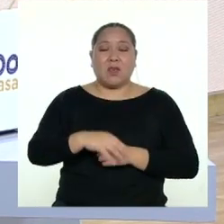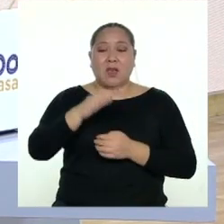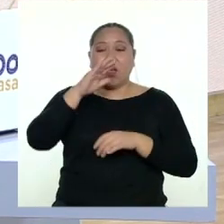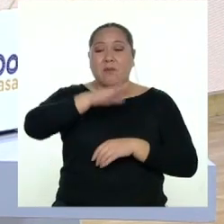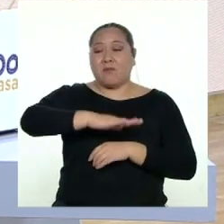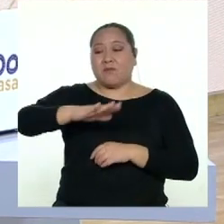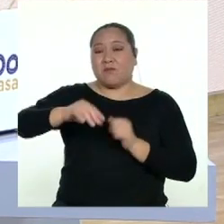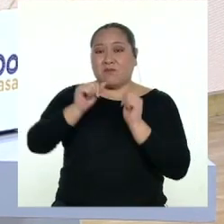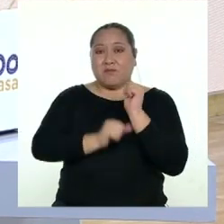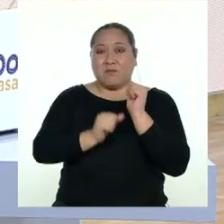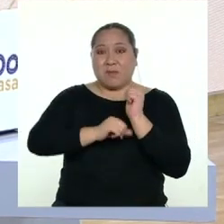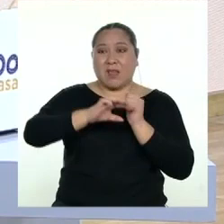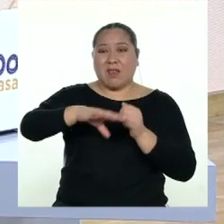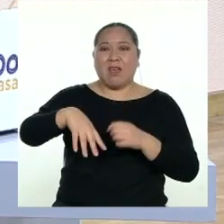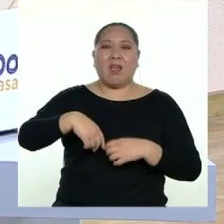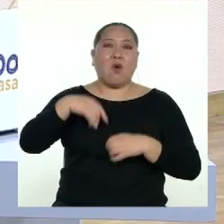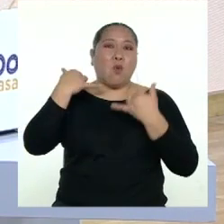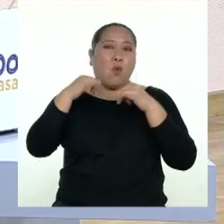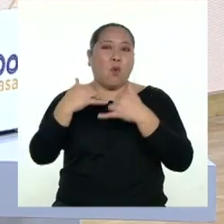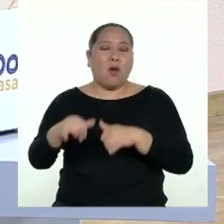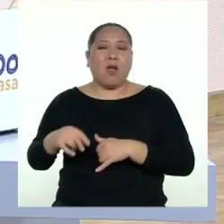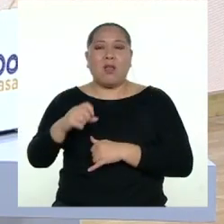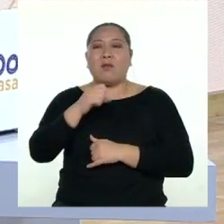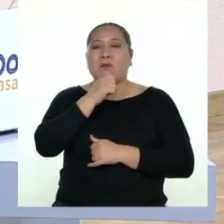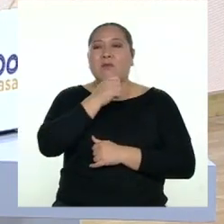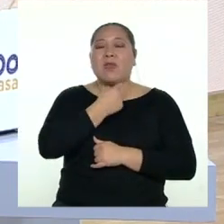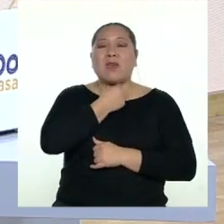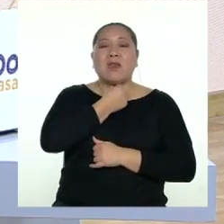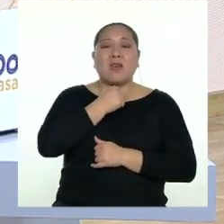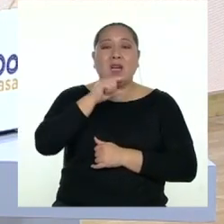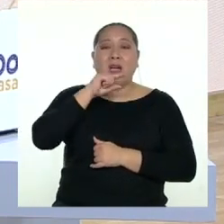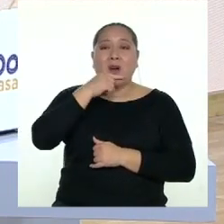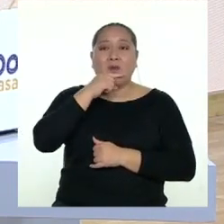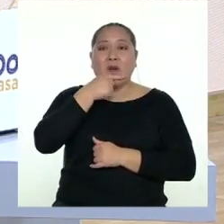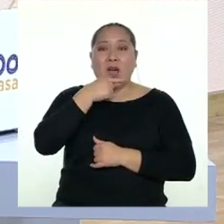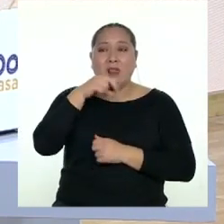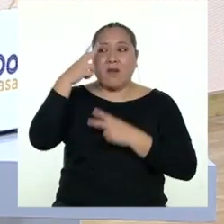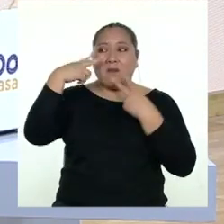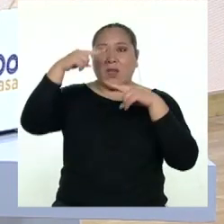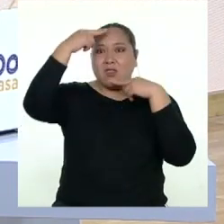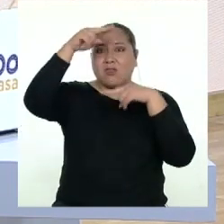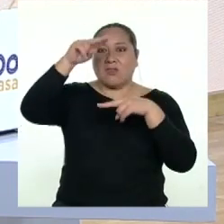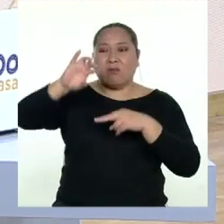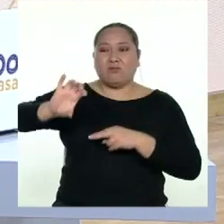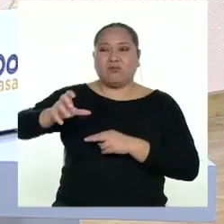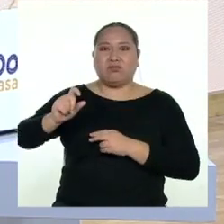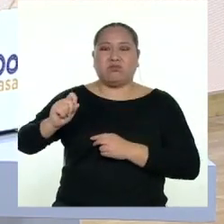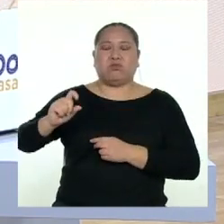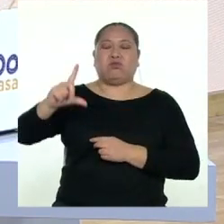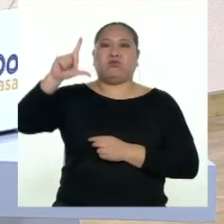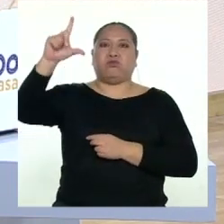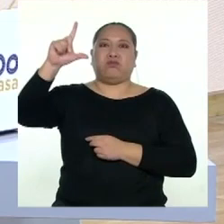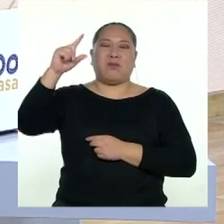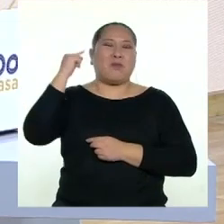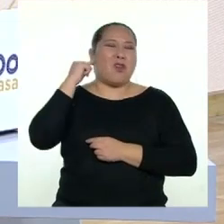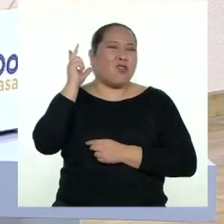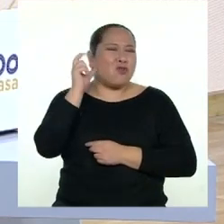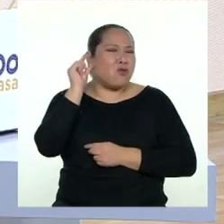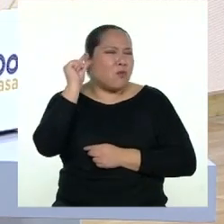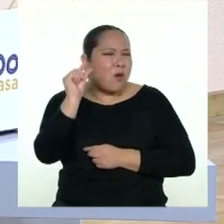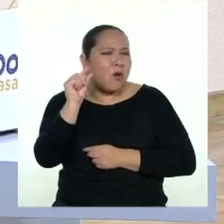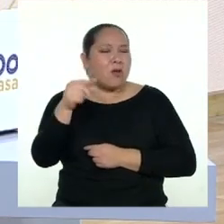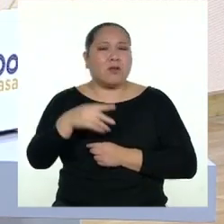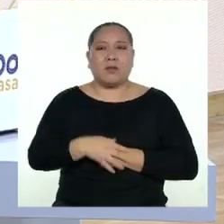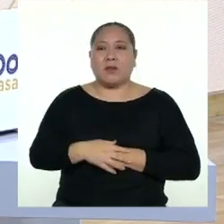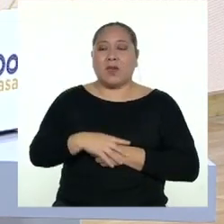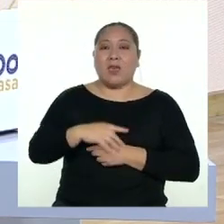jugando y gritando. Mi abuela siempre está viendo noticias y como no escucha muy bien, tiene el volumen del televisor bastante alto. Y